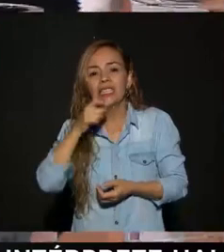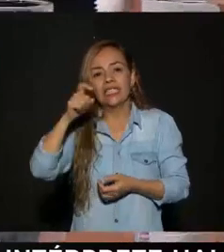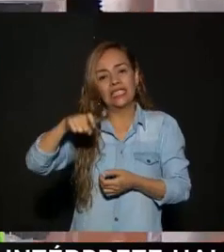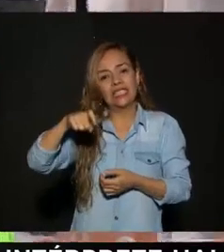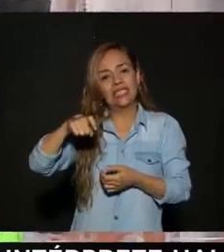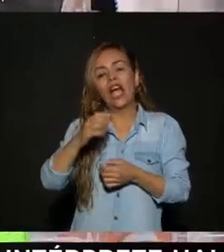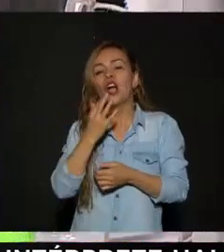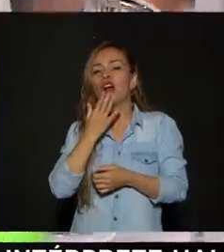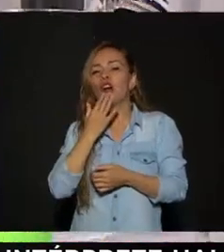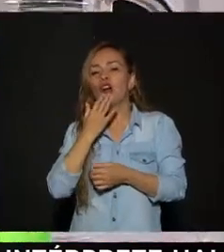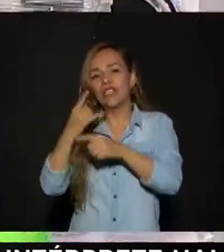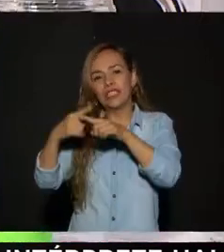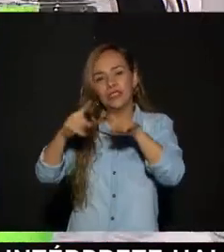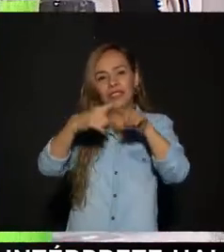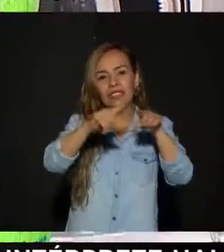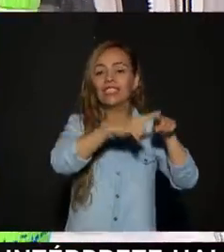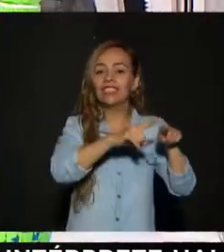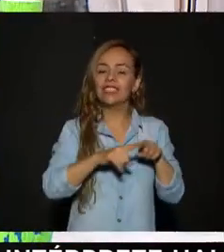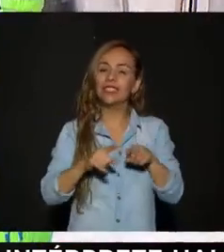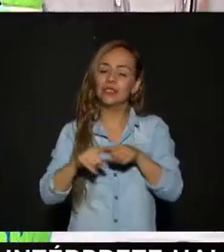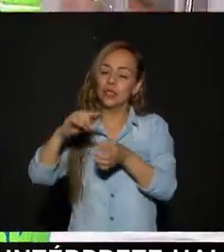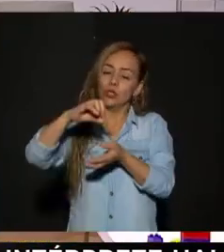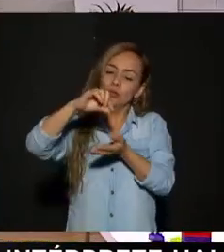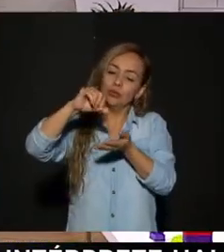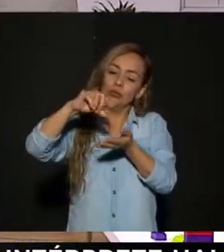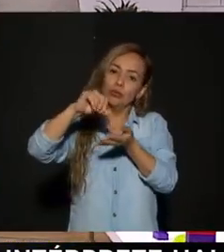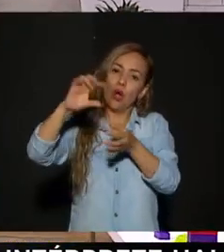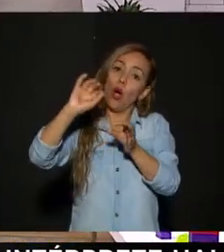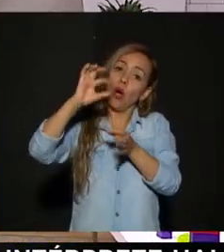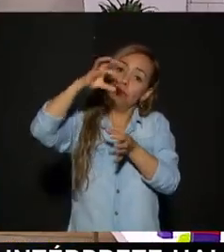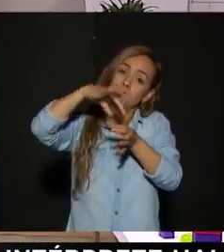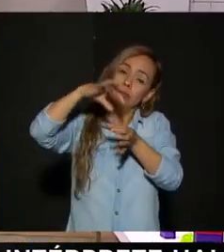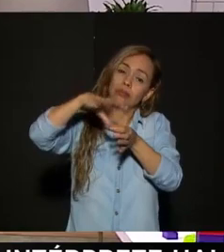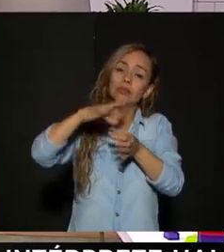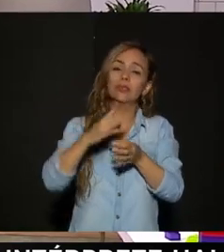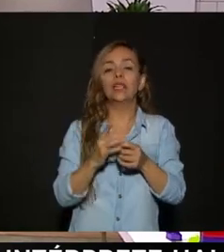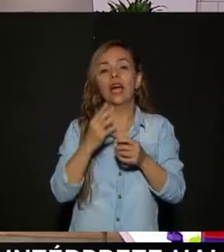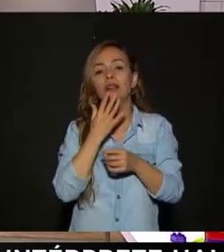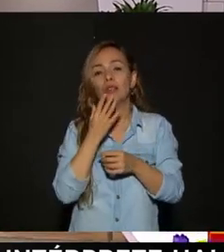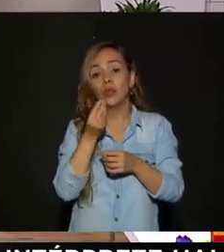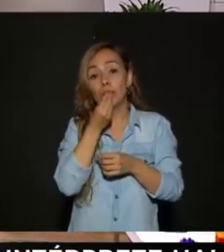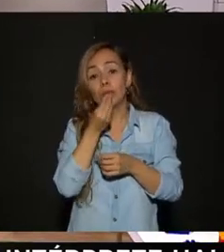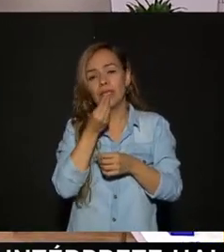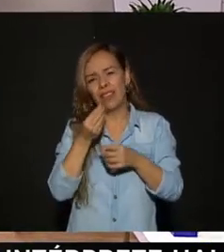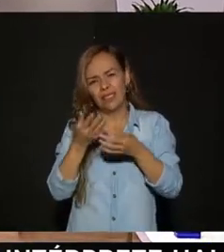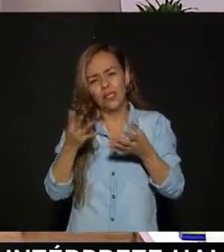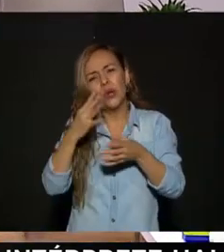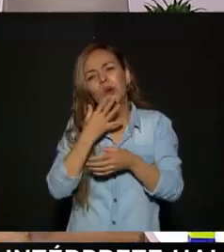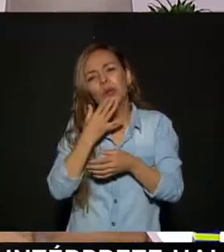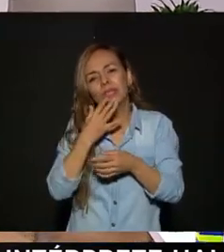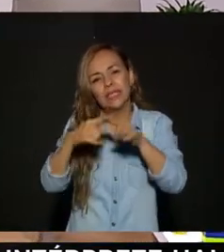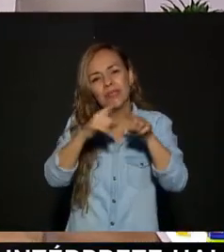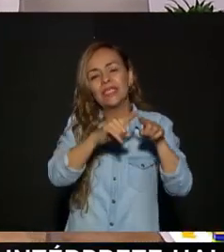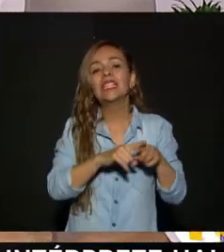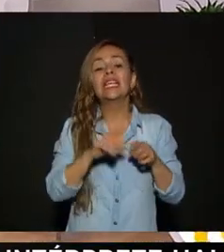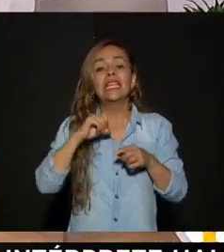anilinas de colores o colorantes de alimentos que tengamos en la casa, aceitico, un poquito de aceite y